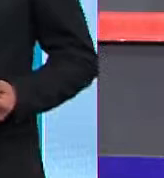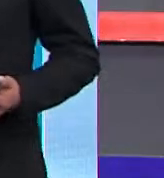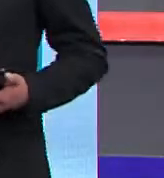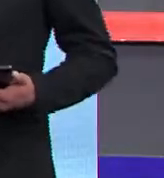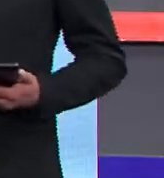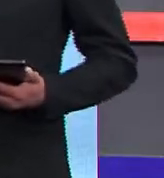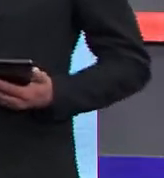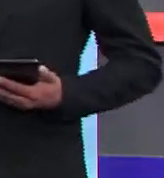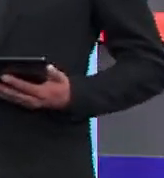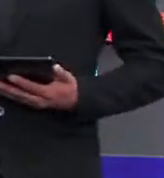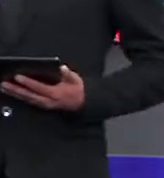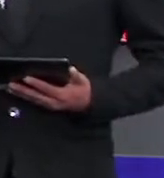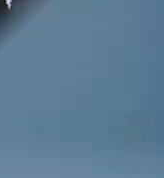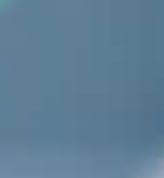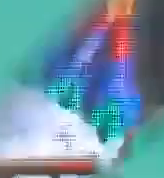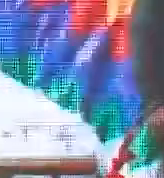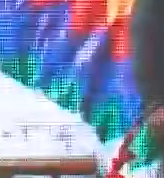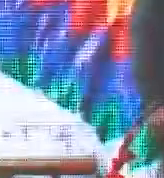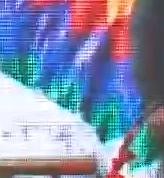Comenzamos.